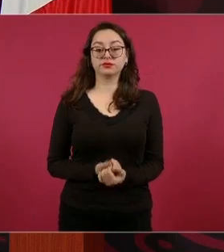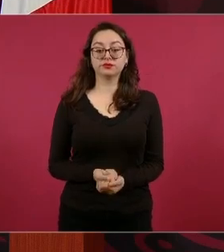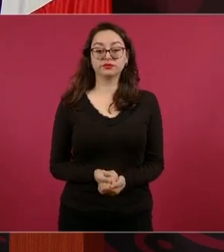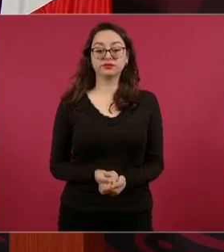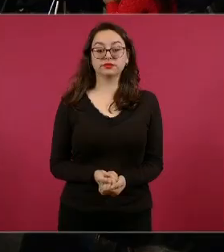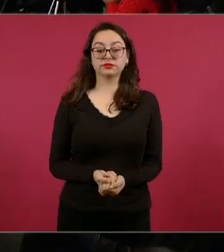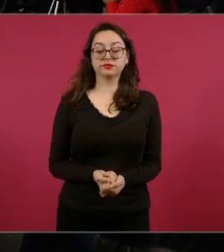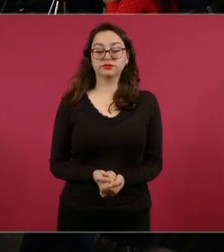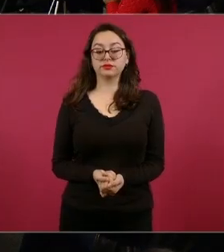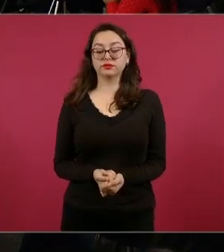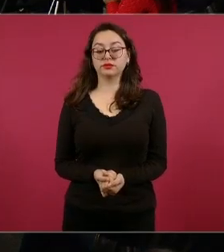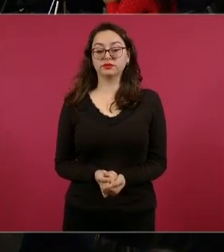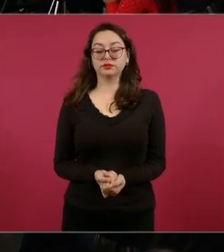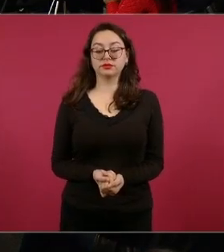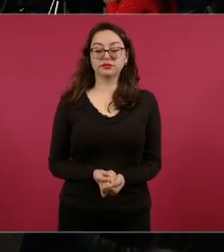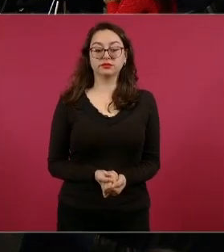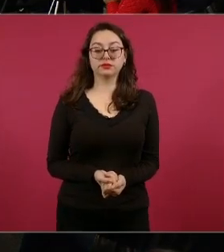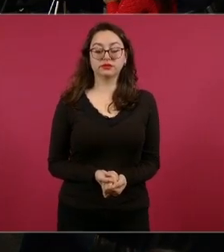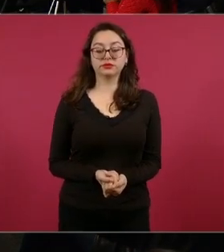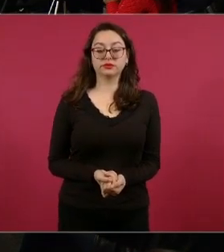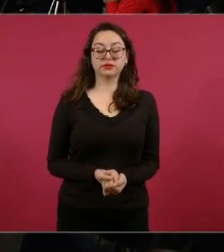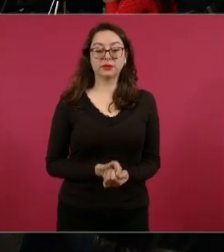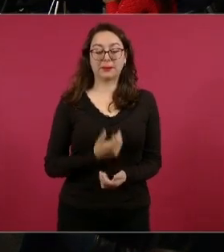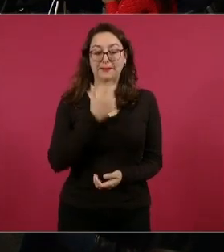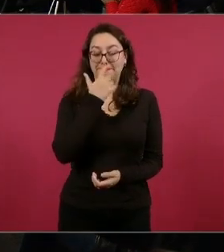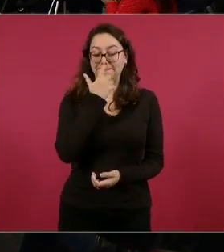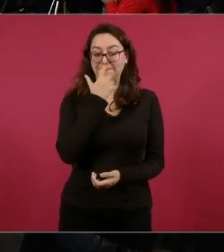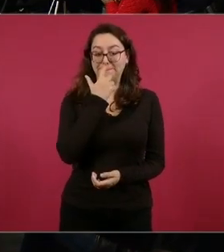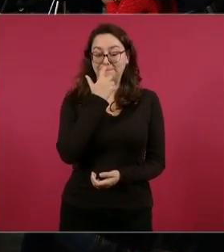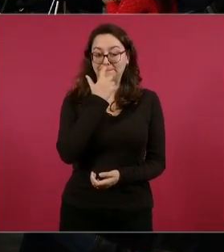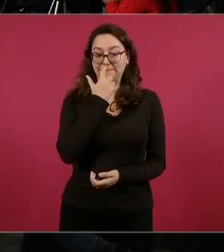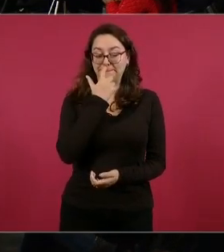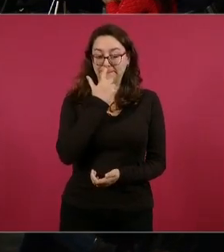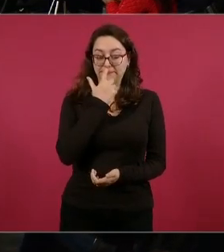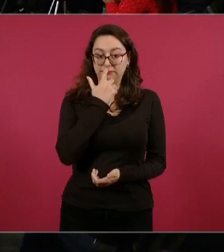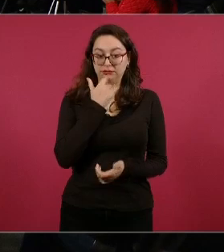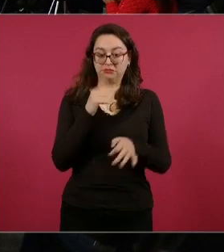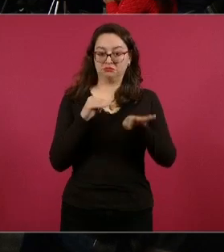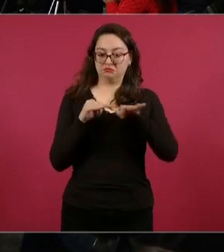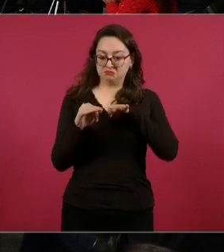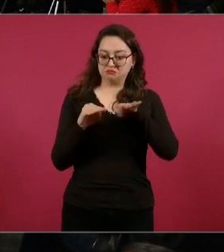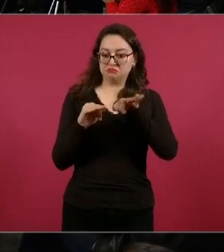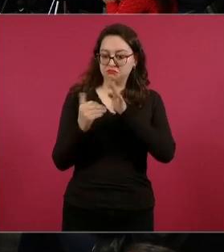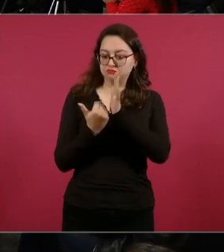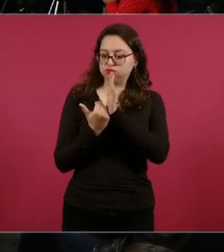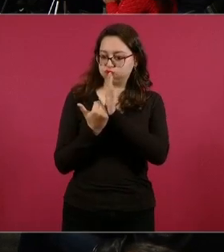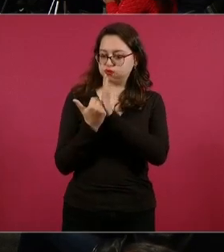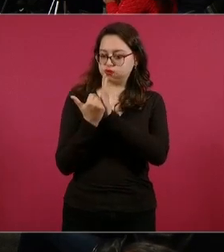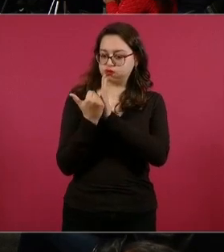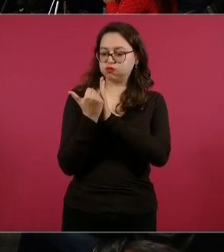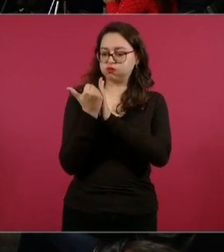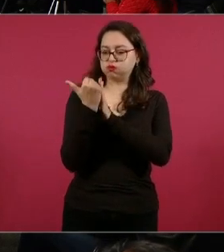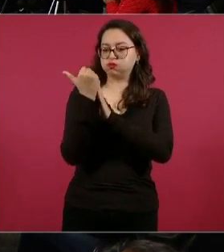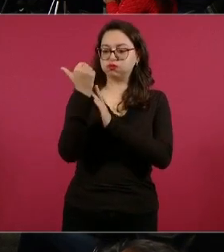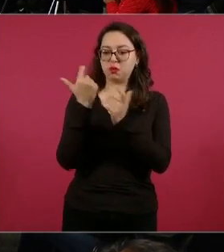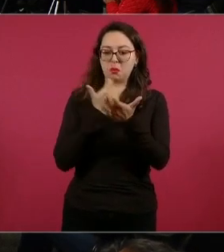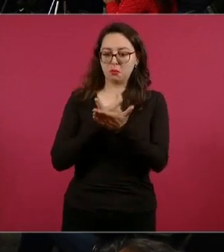Y sobre todo lo de la recuperación del empleo, los ingresos,